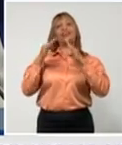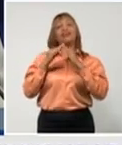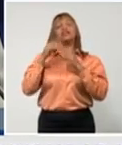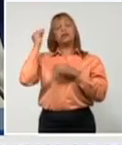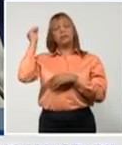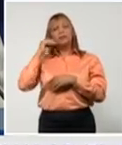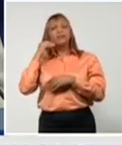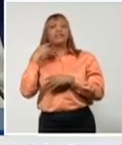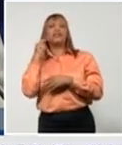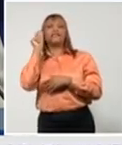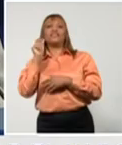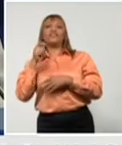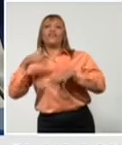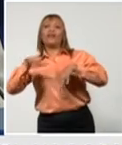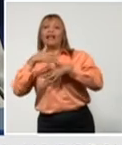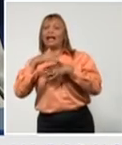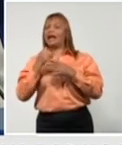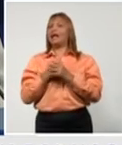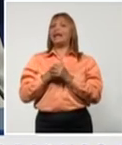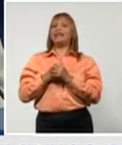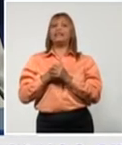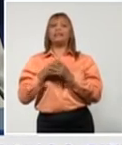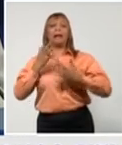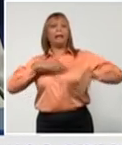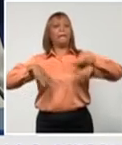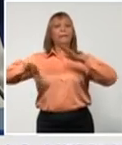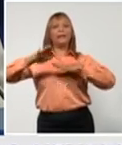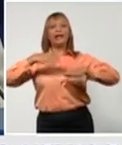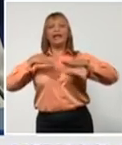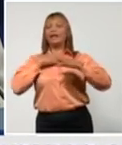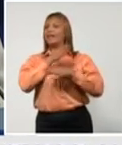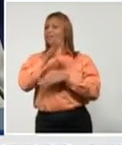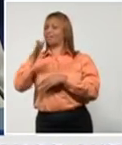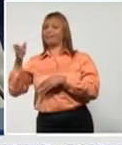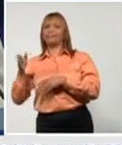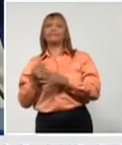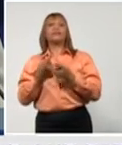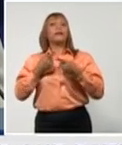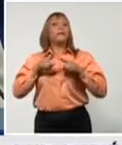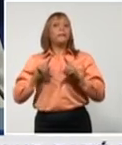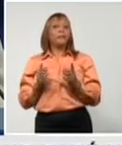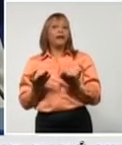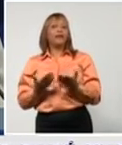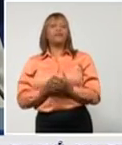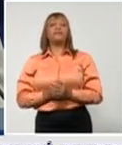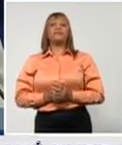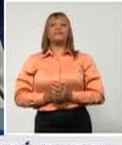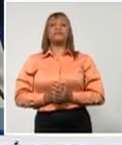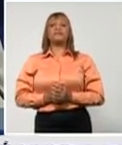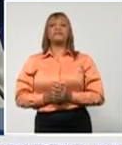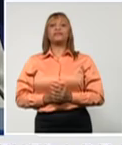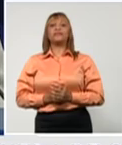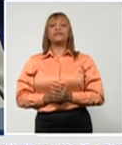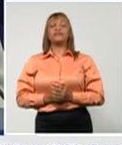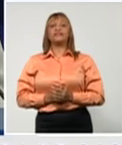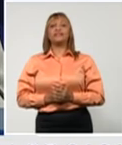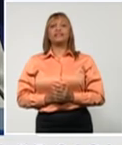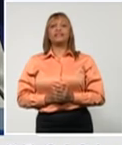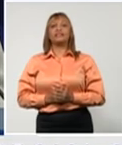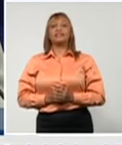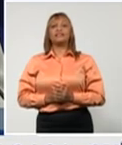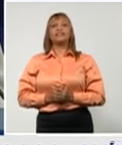personas están yendo a la playa, están saliendo, pero siempre con la